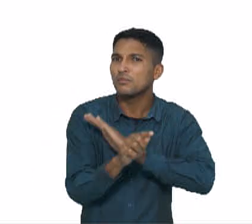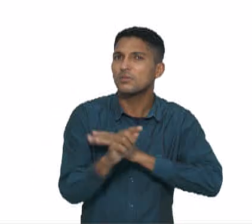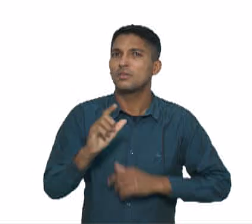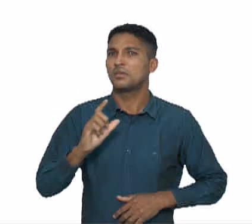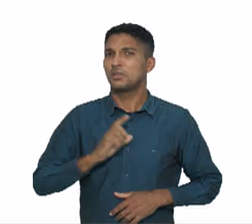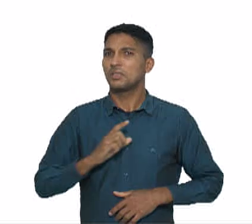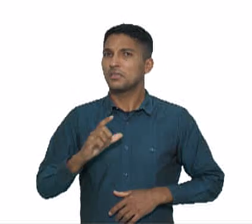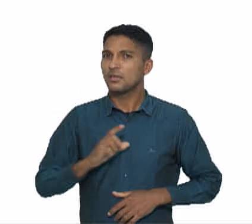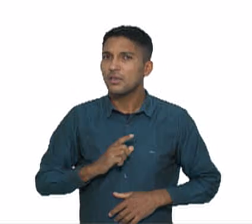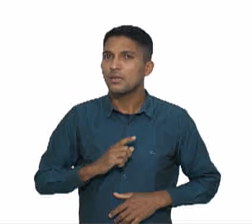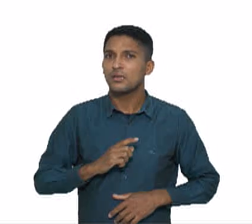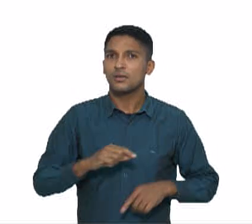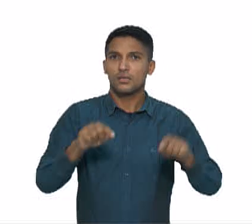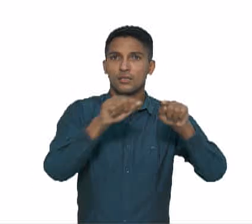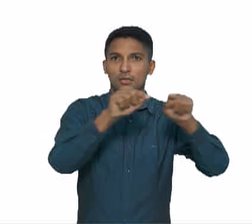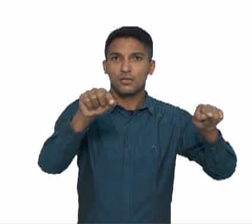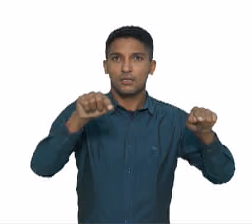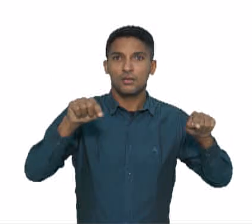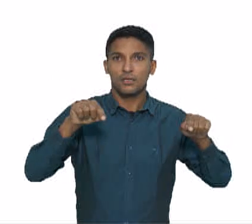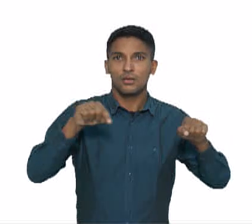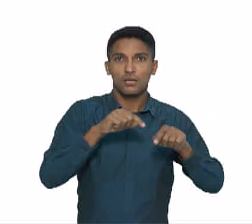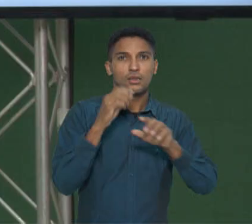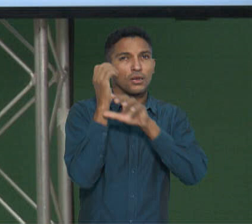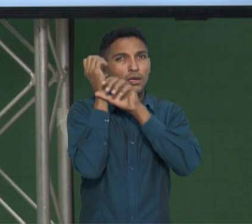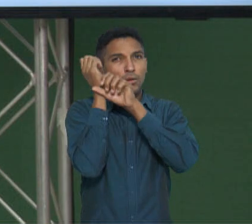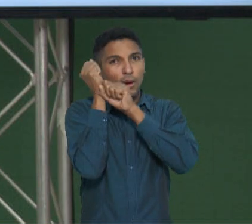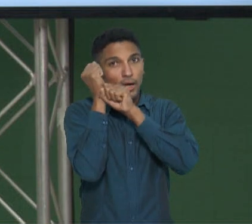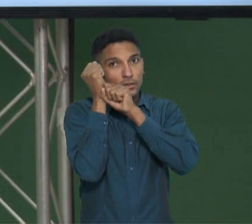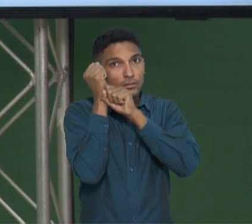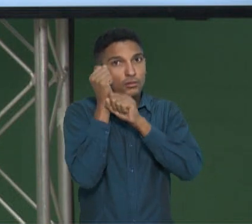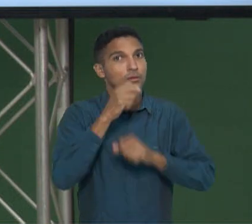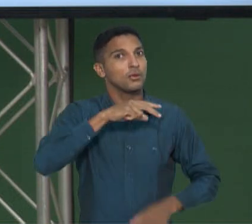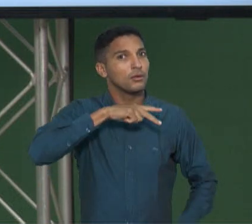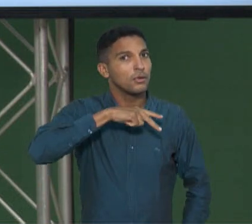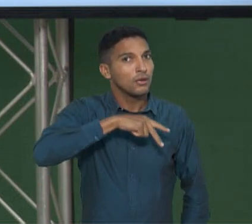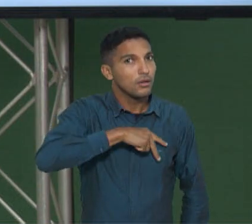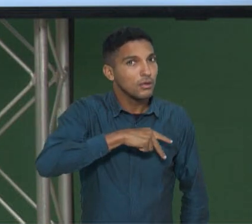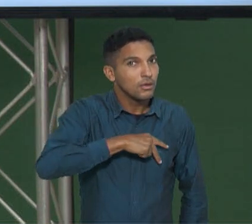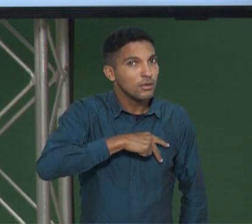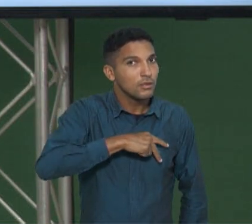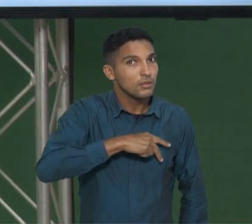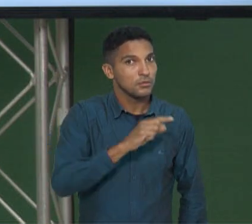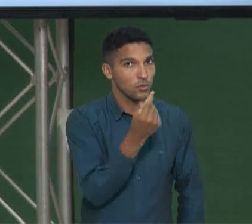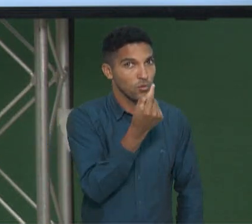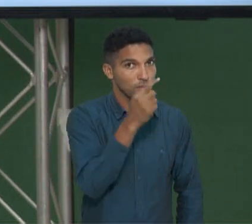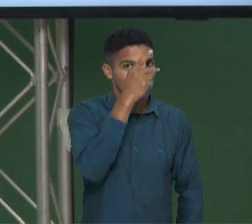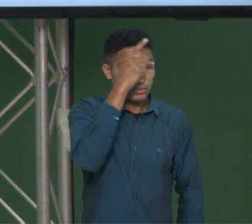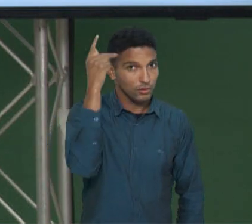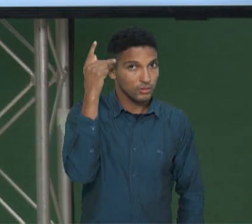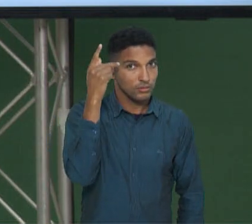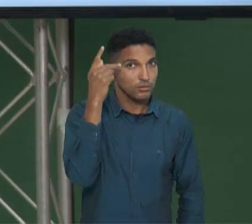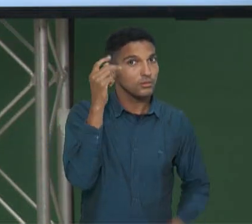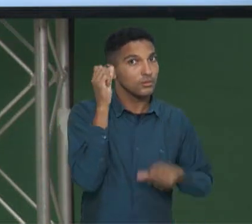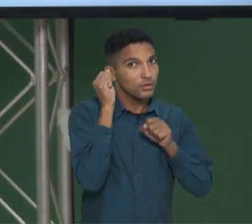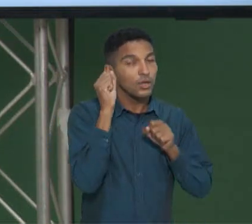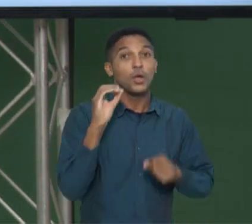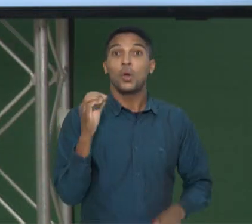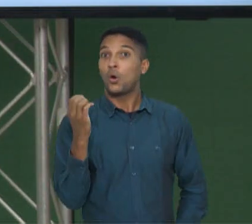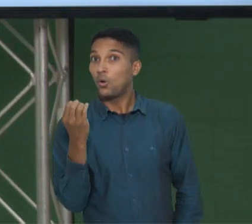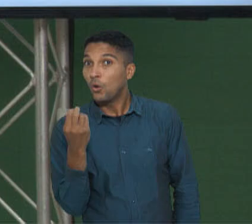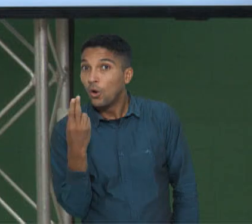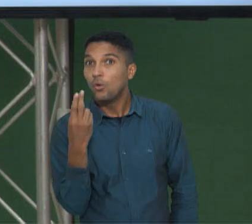ou una habitación doble? Né? Aqui se faz referência justamente individual para 1, doble para 2, no caso,